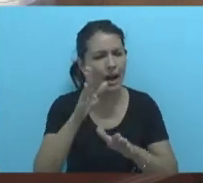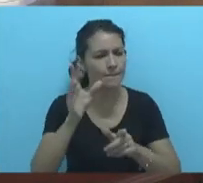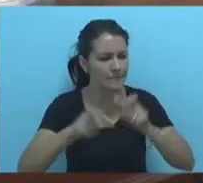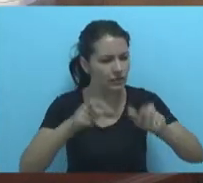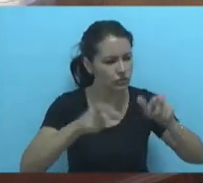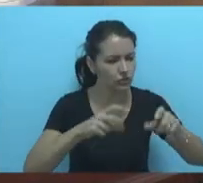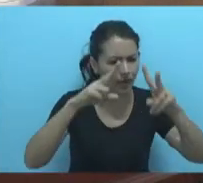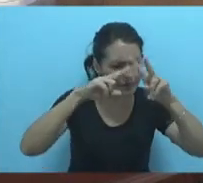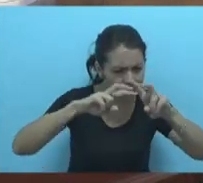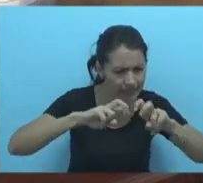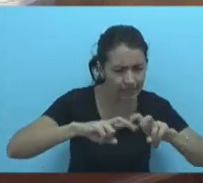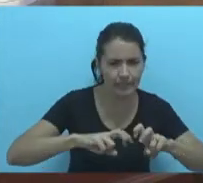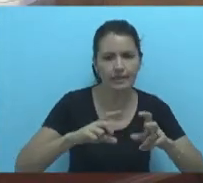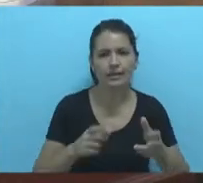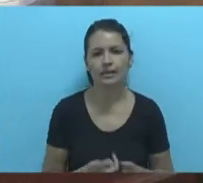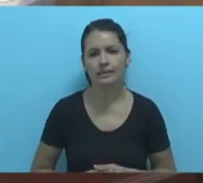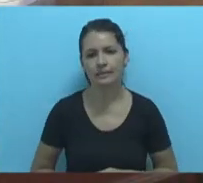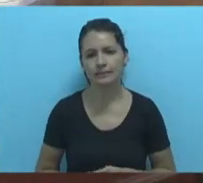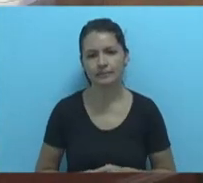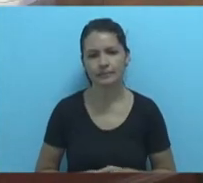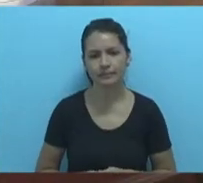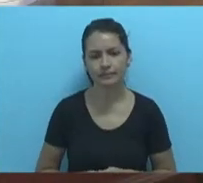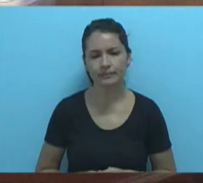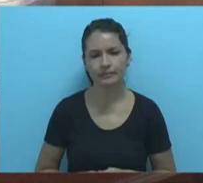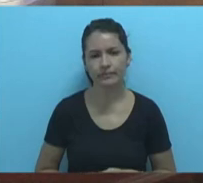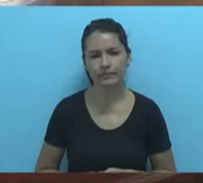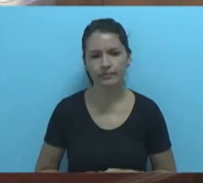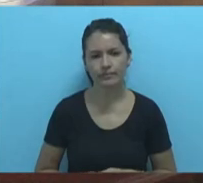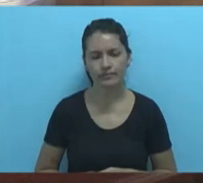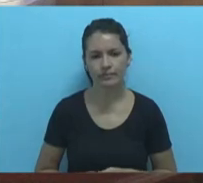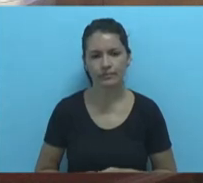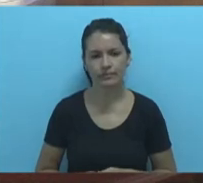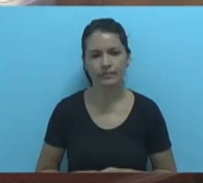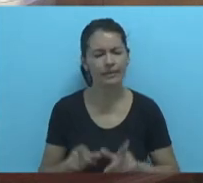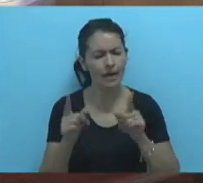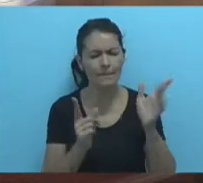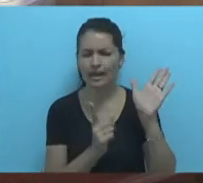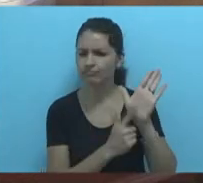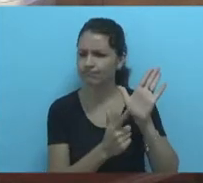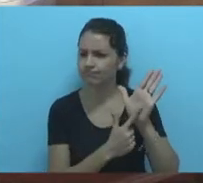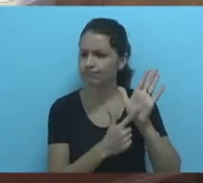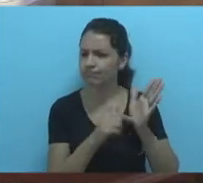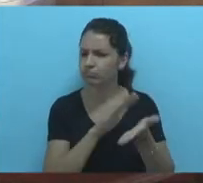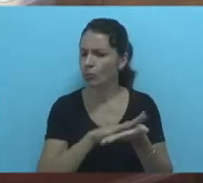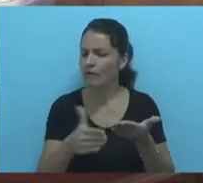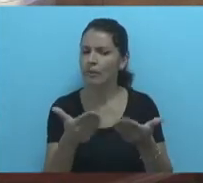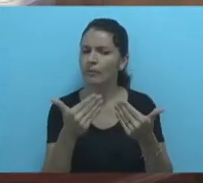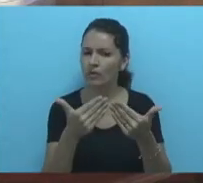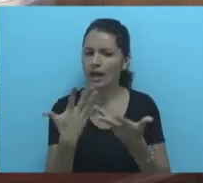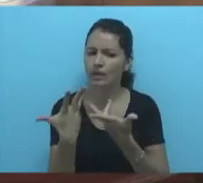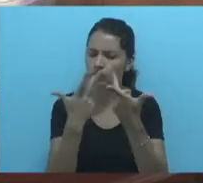las investigaciones y también cómo dotamos de herramientas normativas y de leyes que puedan ser necesarias